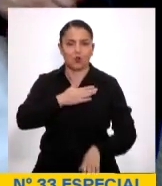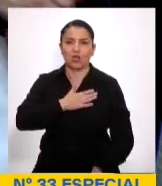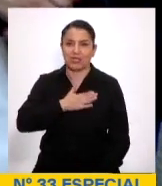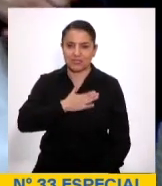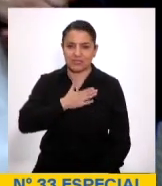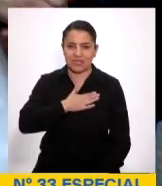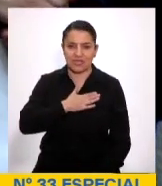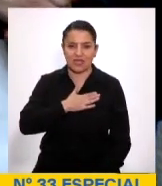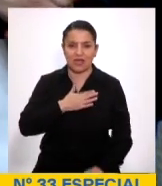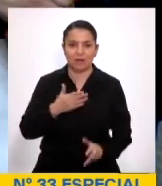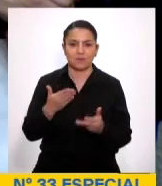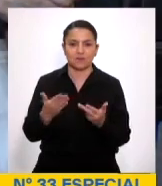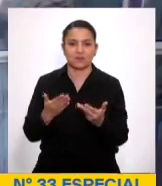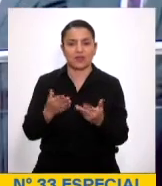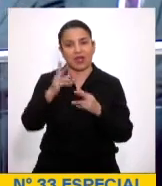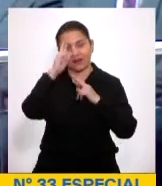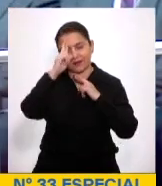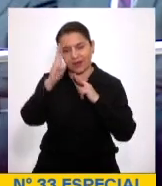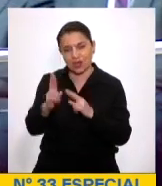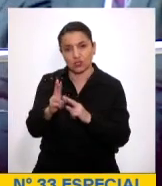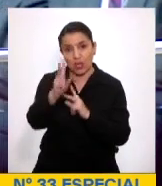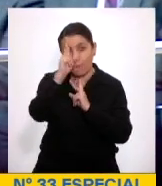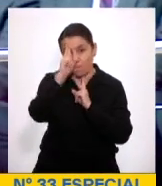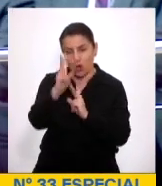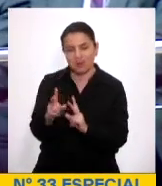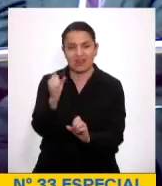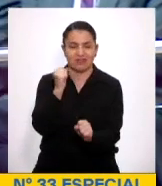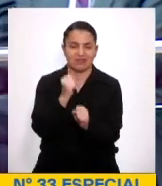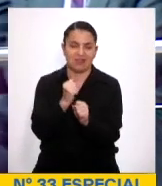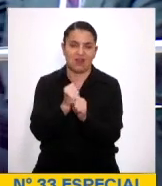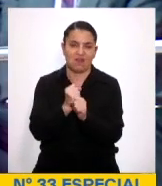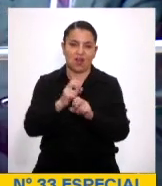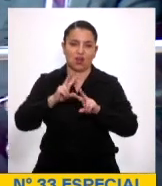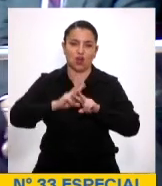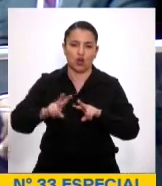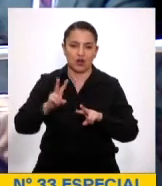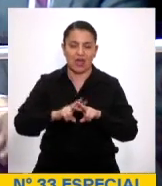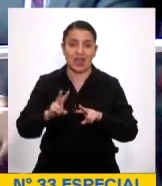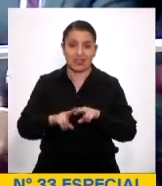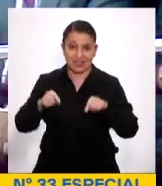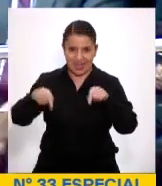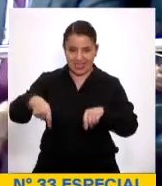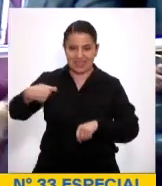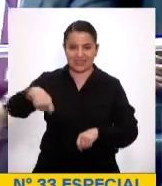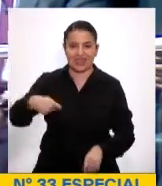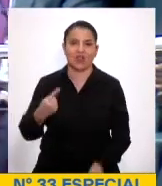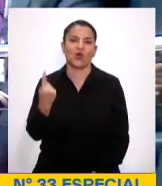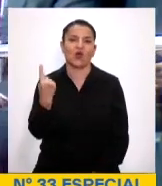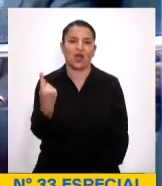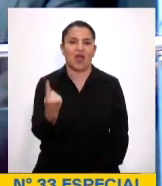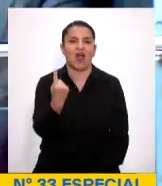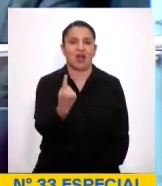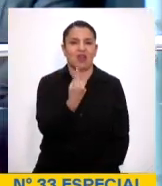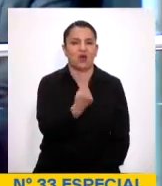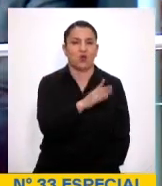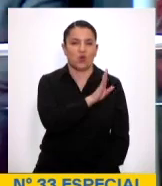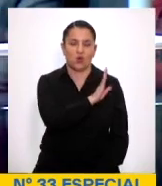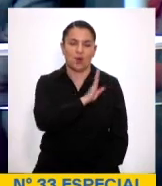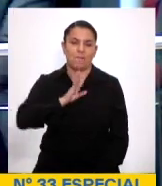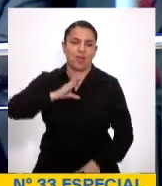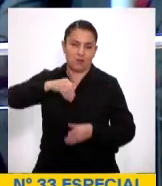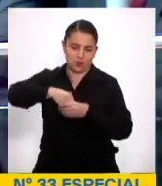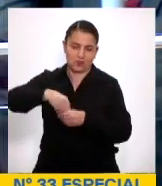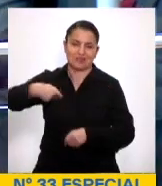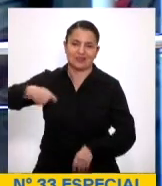quisiera reconocer y homenajear al trabajo que se realiza por la corporación y a cada uno de los miembros senadores